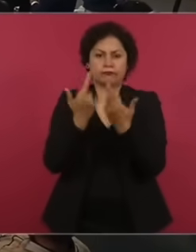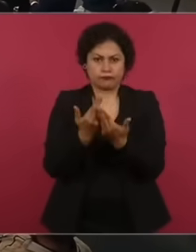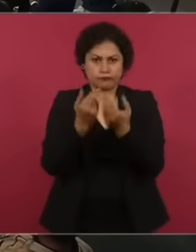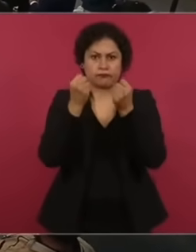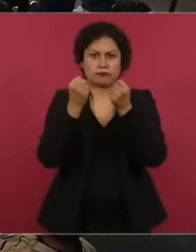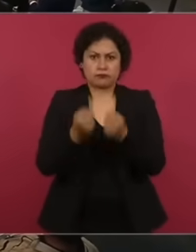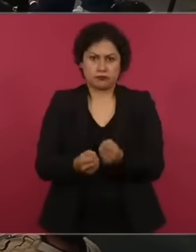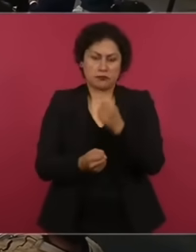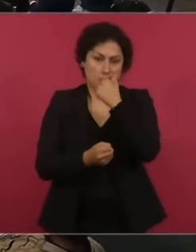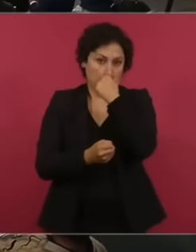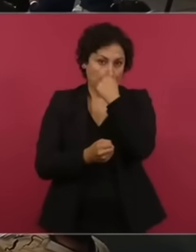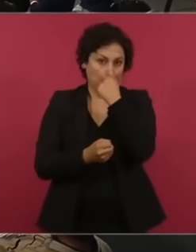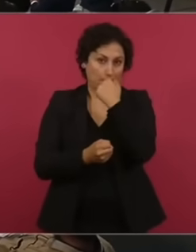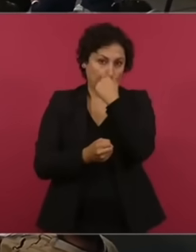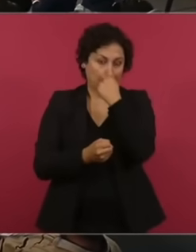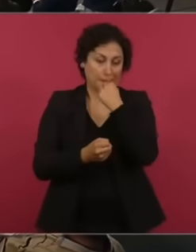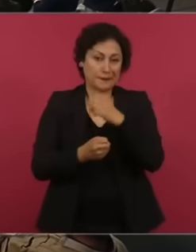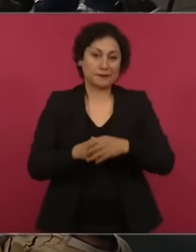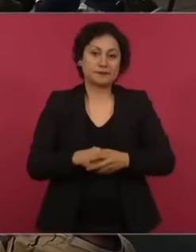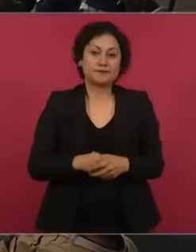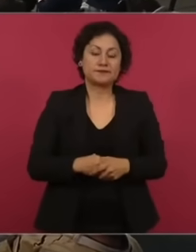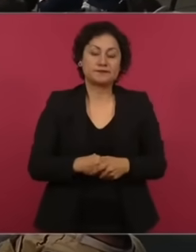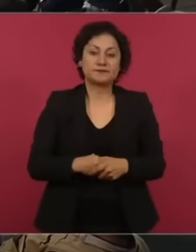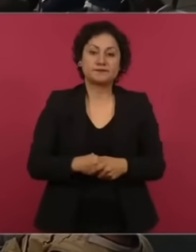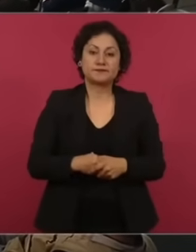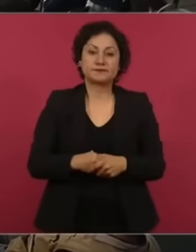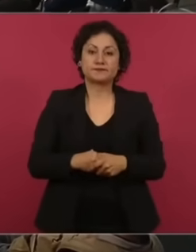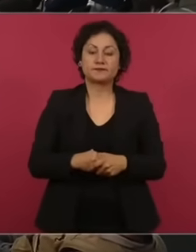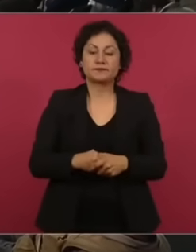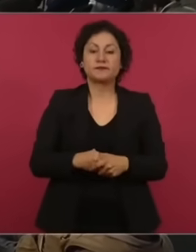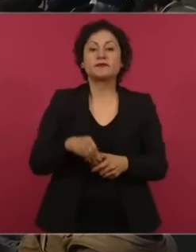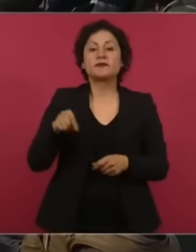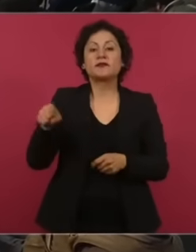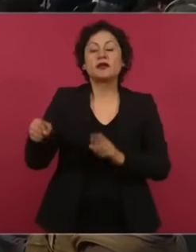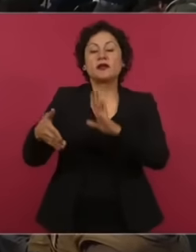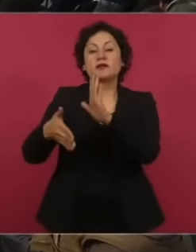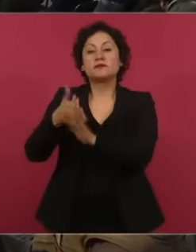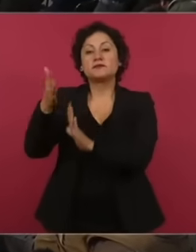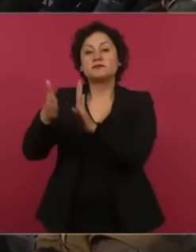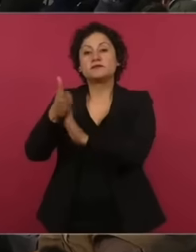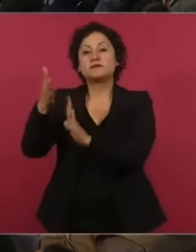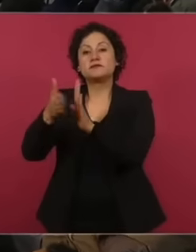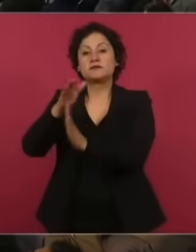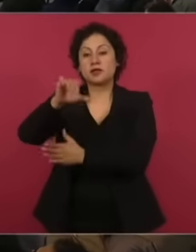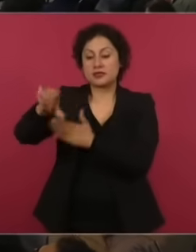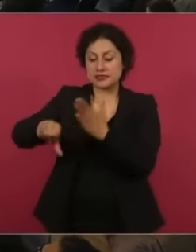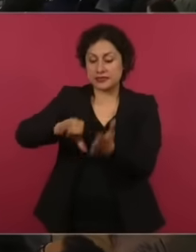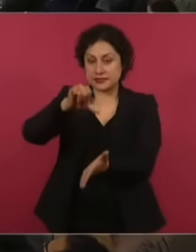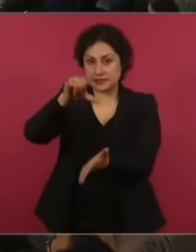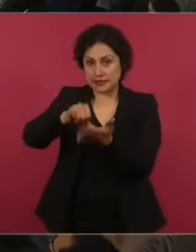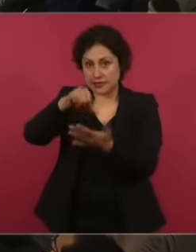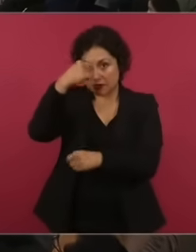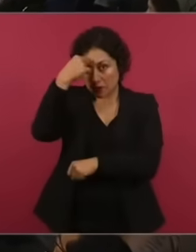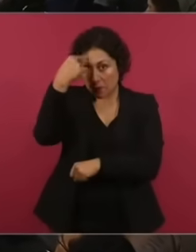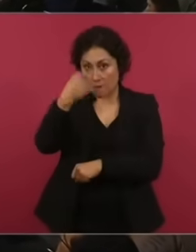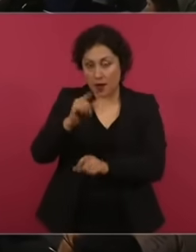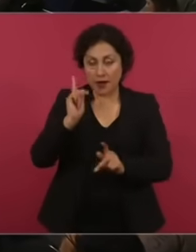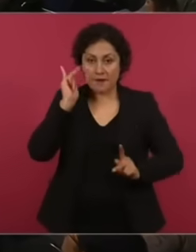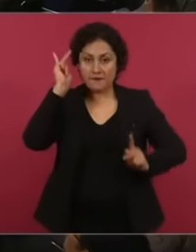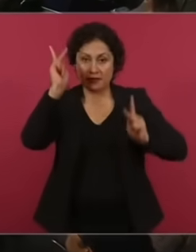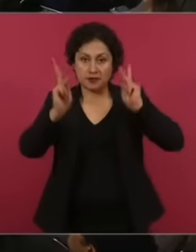Se está haciendo un centro de atención a visitantes que ya está